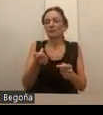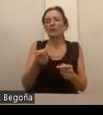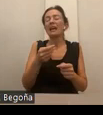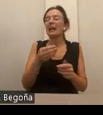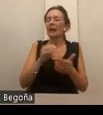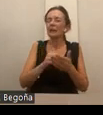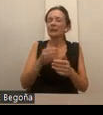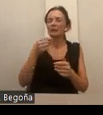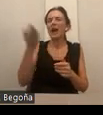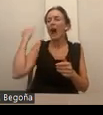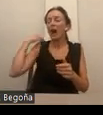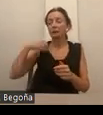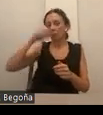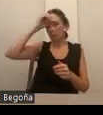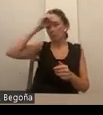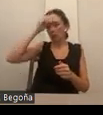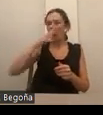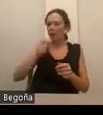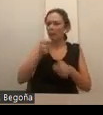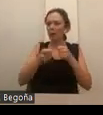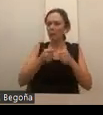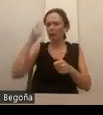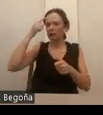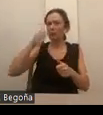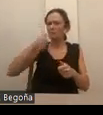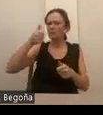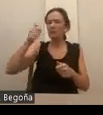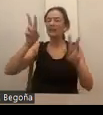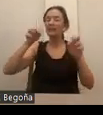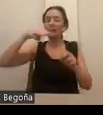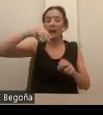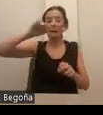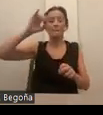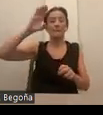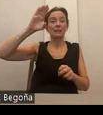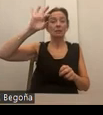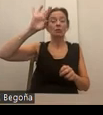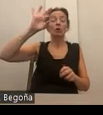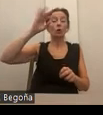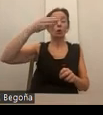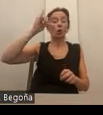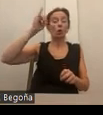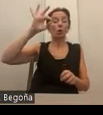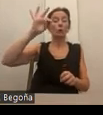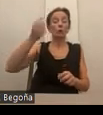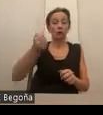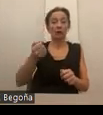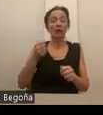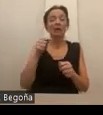más cosas, ¿no? Pero no sabemos todavía demasiado, pero probablemente la microbiota justifique muchas de las enfermedades para las que no tenemos